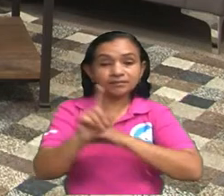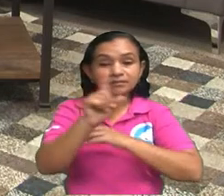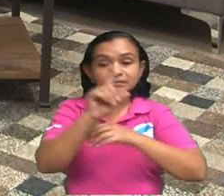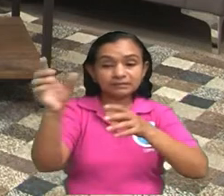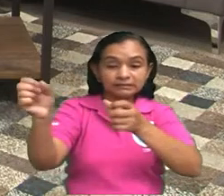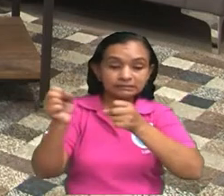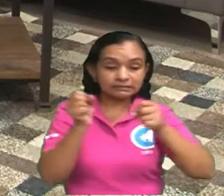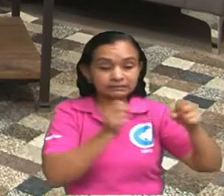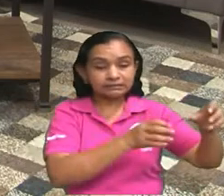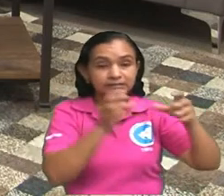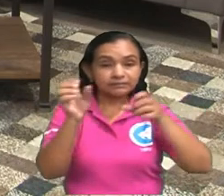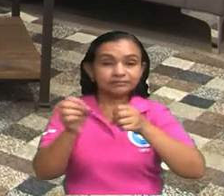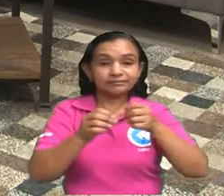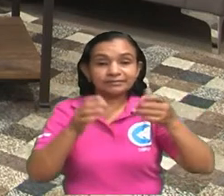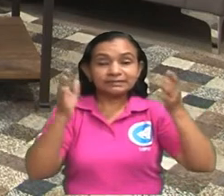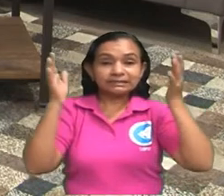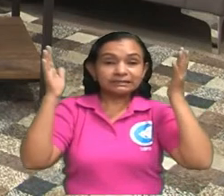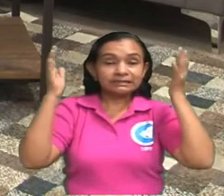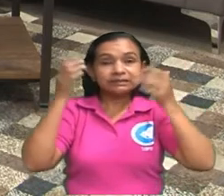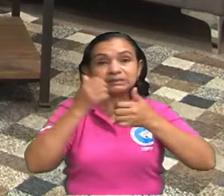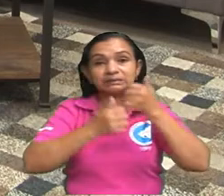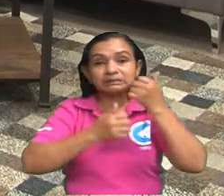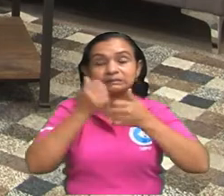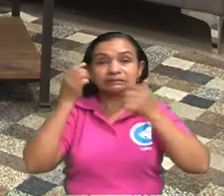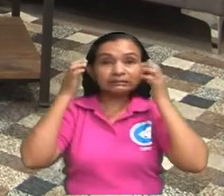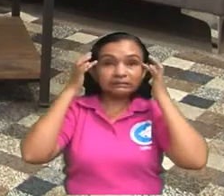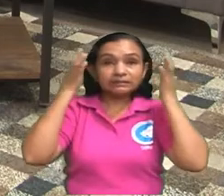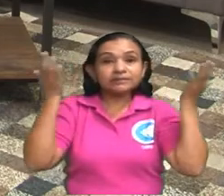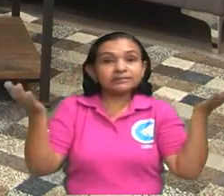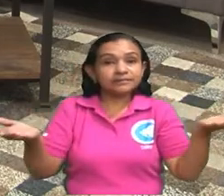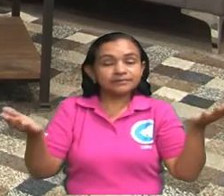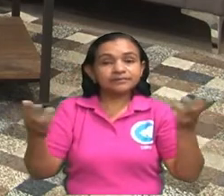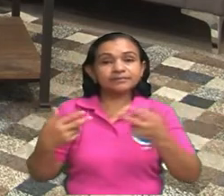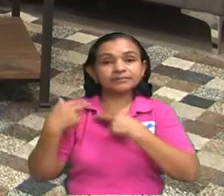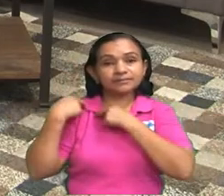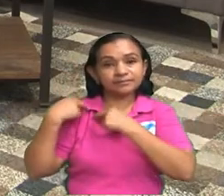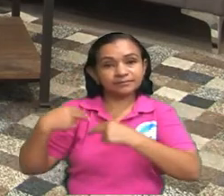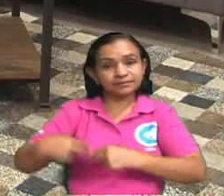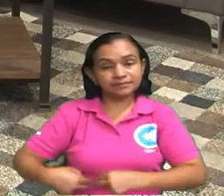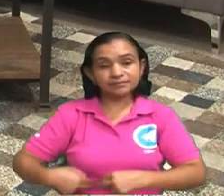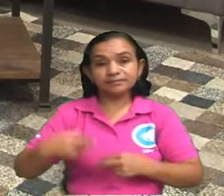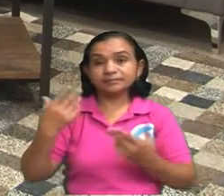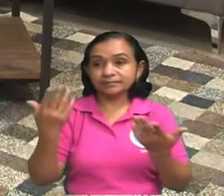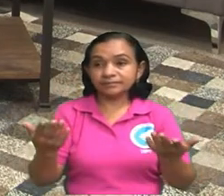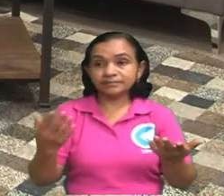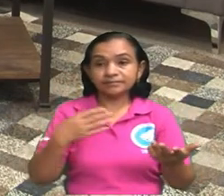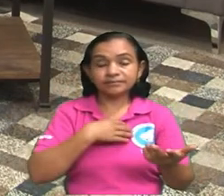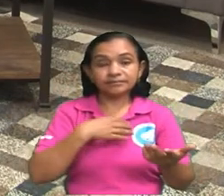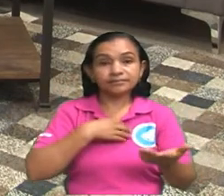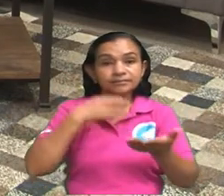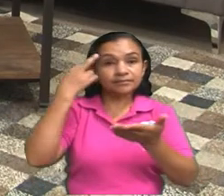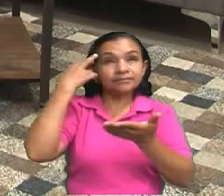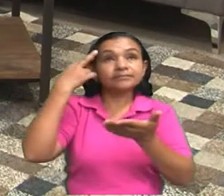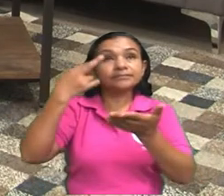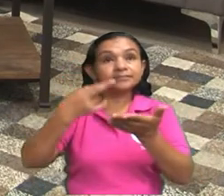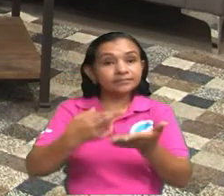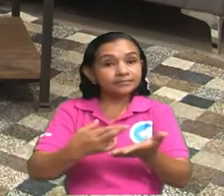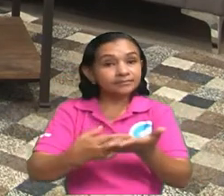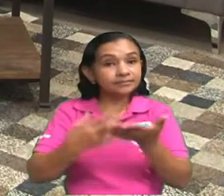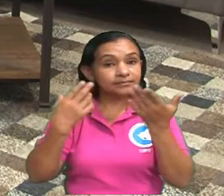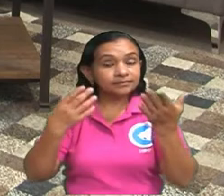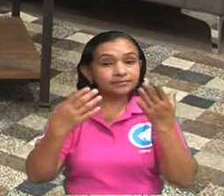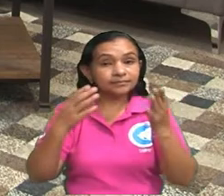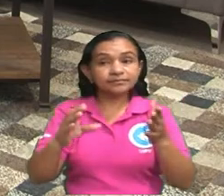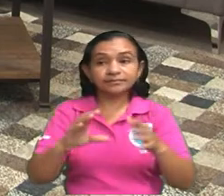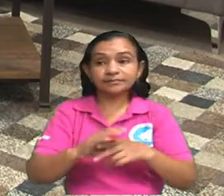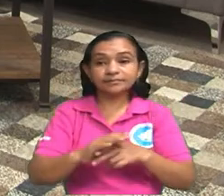Dice, ala, se nos metió un problema serio. Dice, no, es que ese es el lado humano, ese es el lado maravilloso. Recordemos que una de las cosas de él